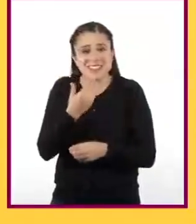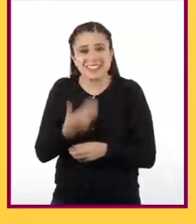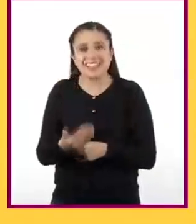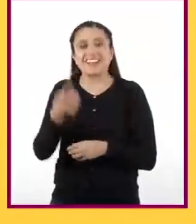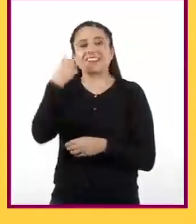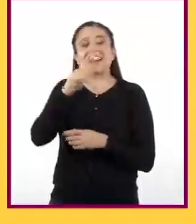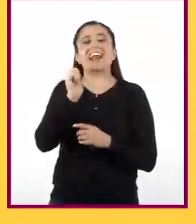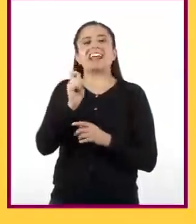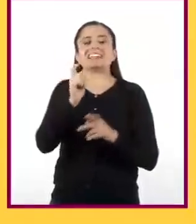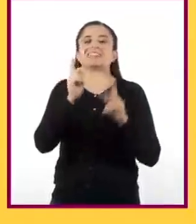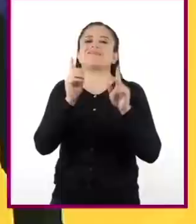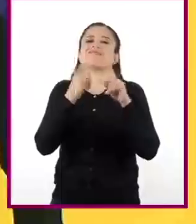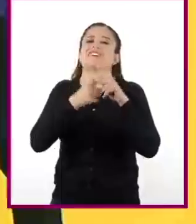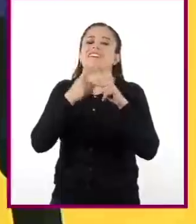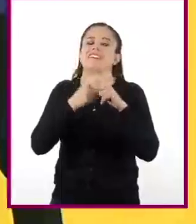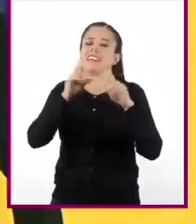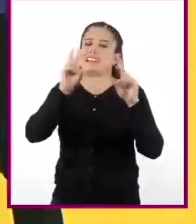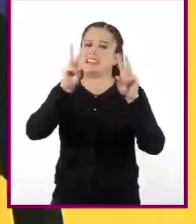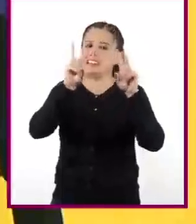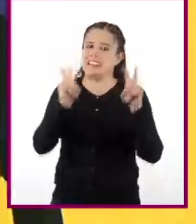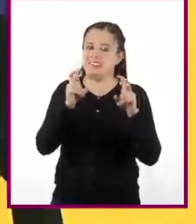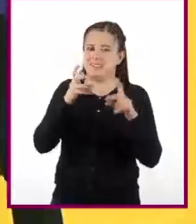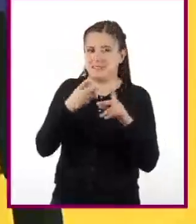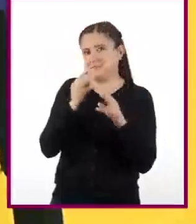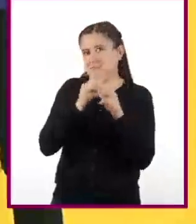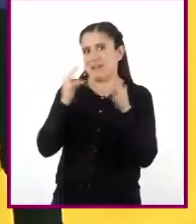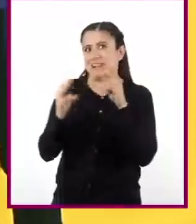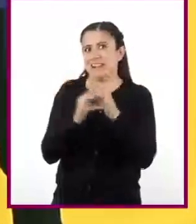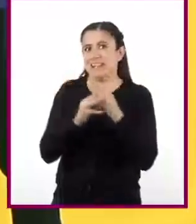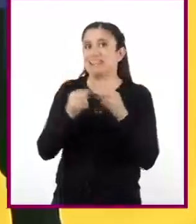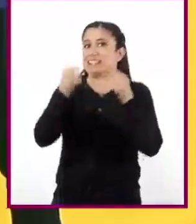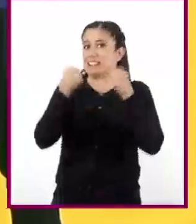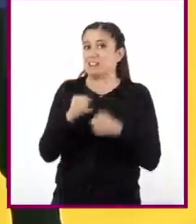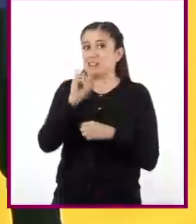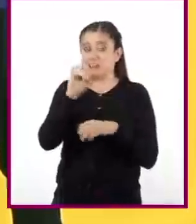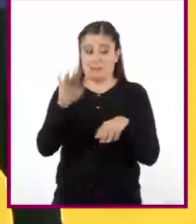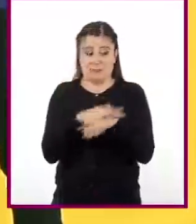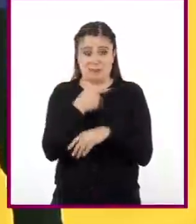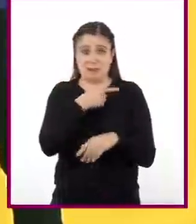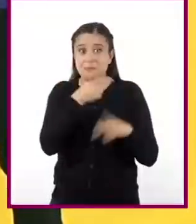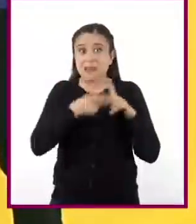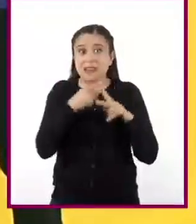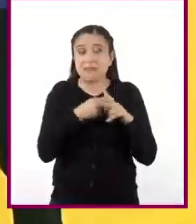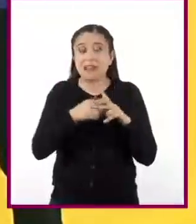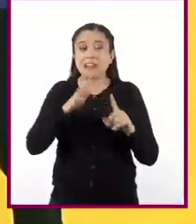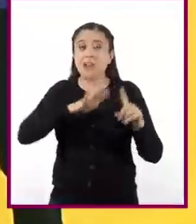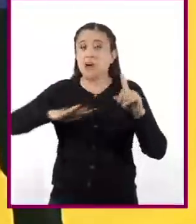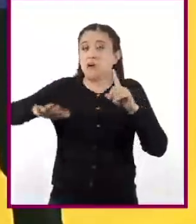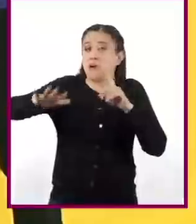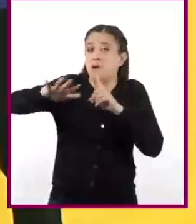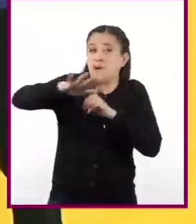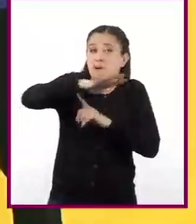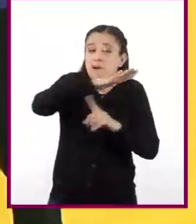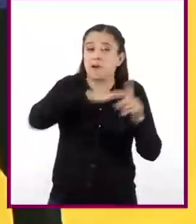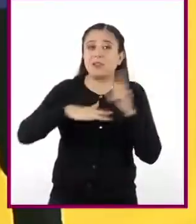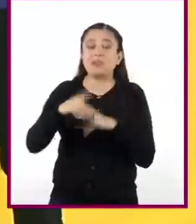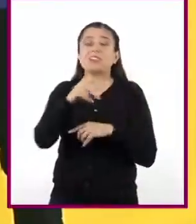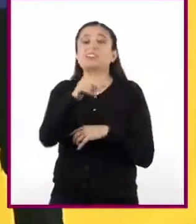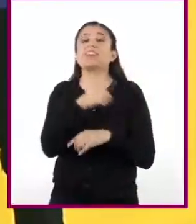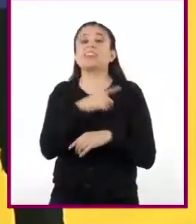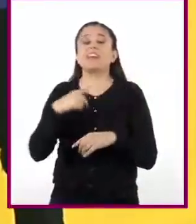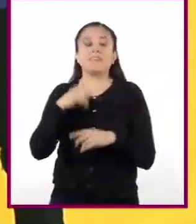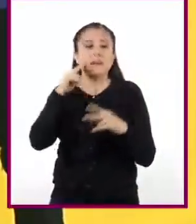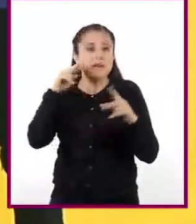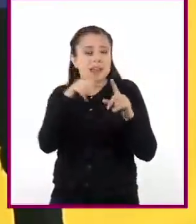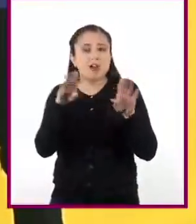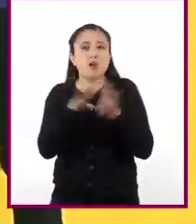las fascinantes matemáticas. Seguro que sí, porque sus manifestaciones están a nuestro alrededor. Solo hay que saber dónde